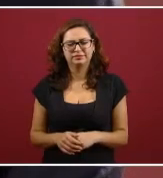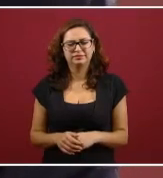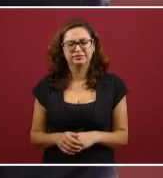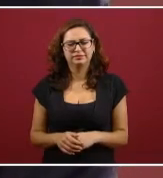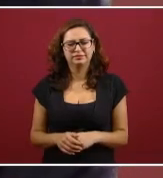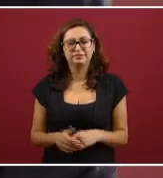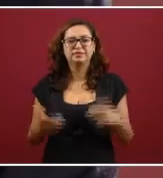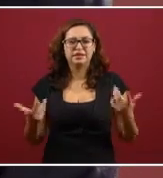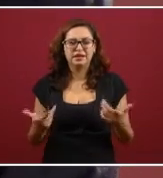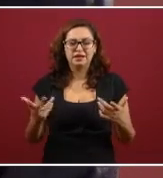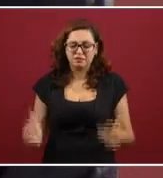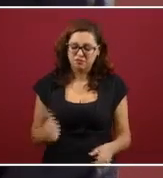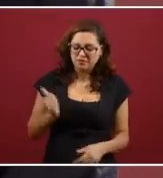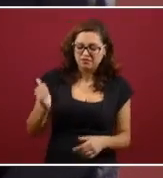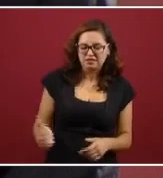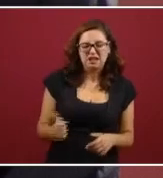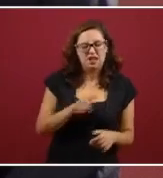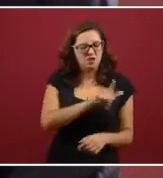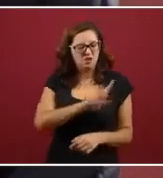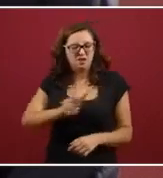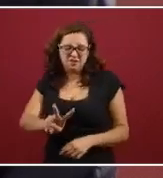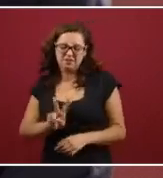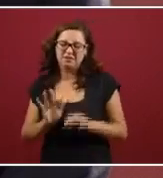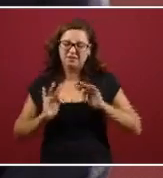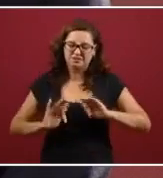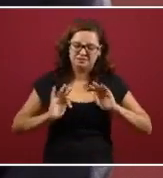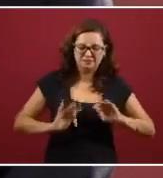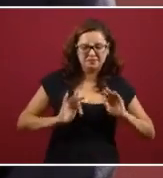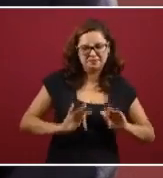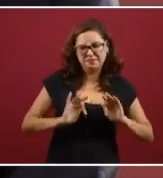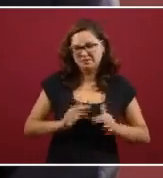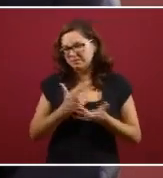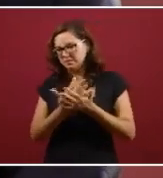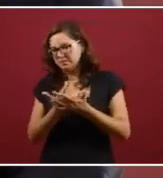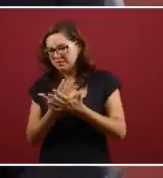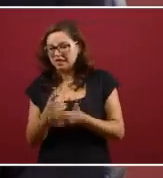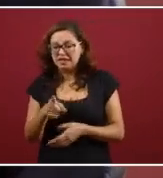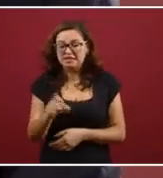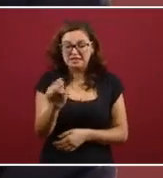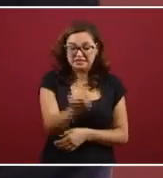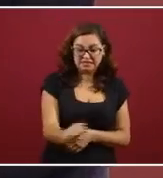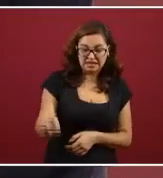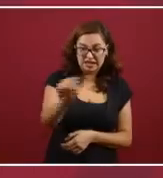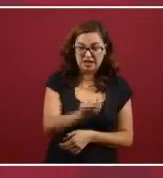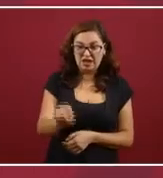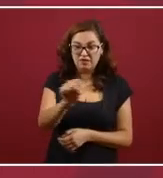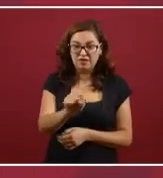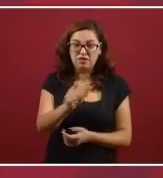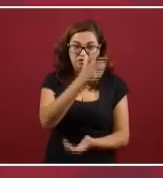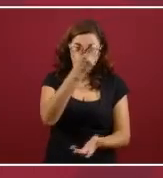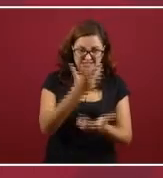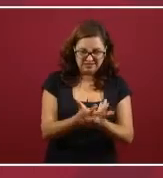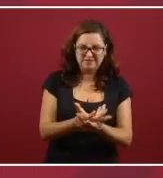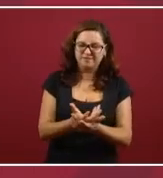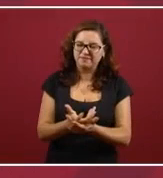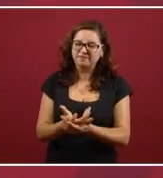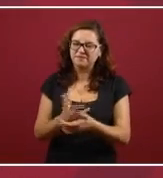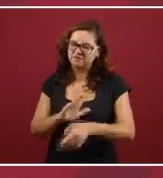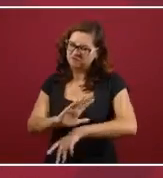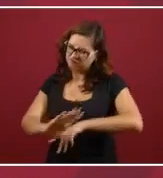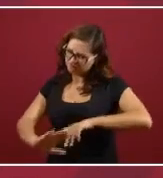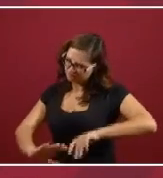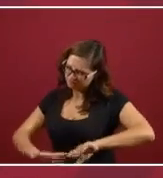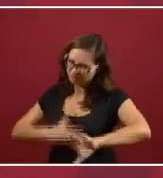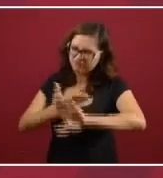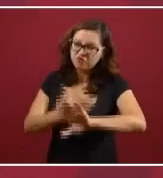el fin de semana, que era días de descanso.